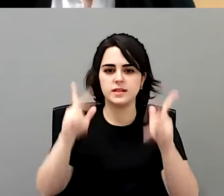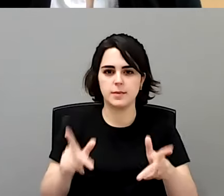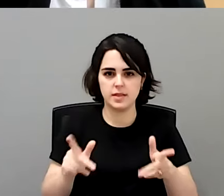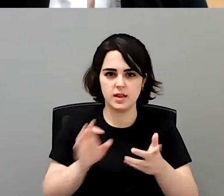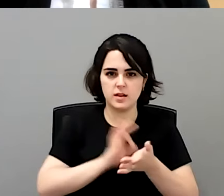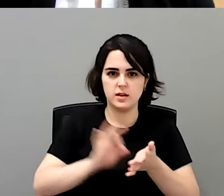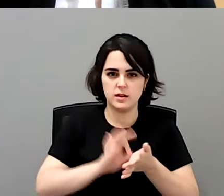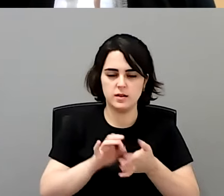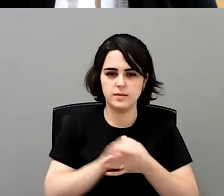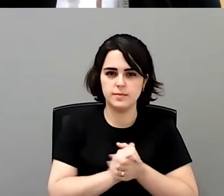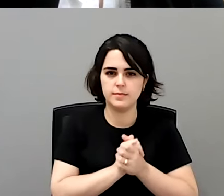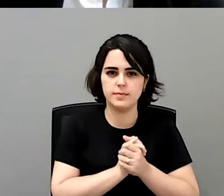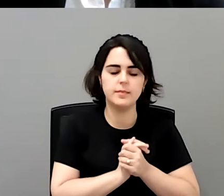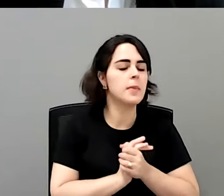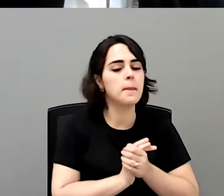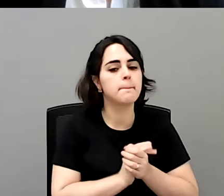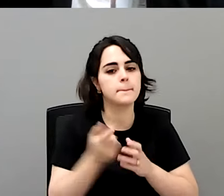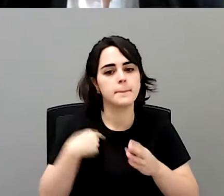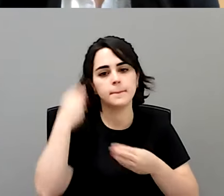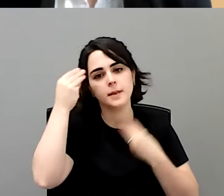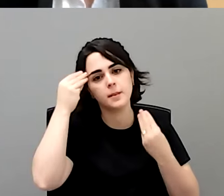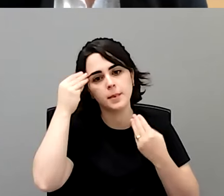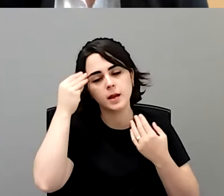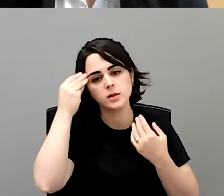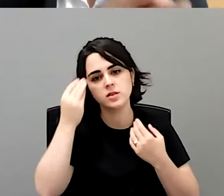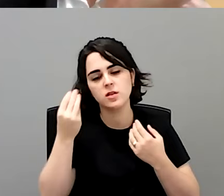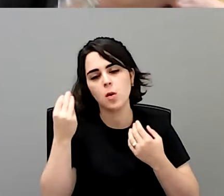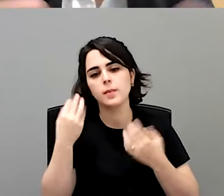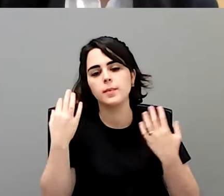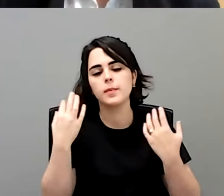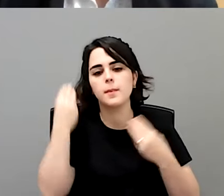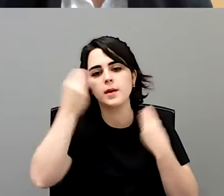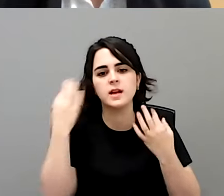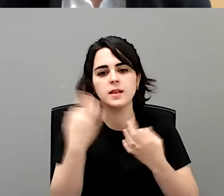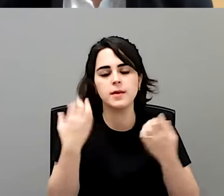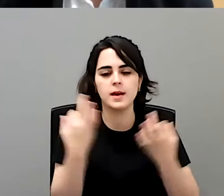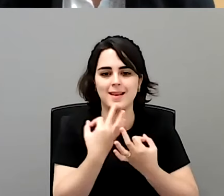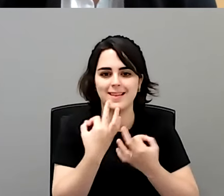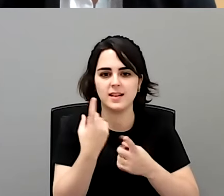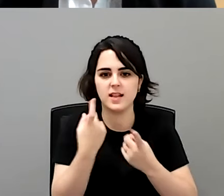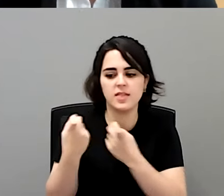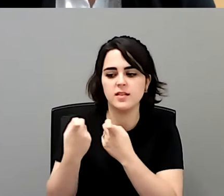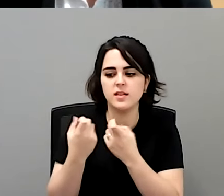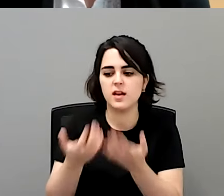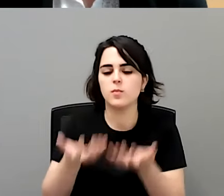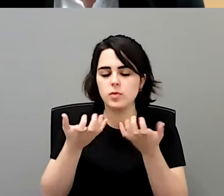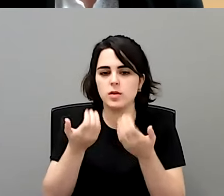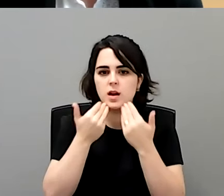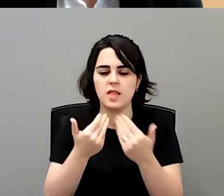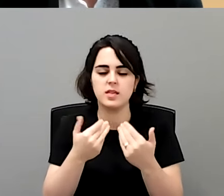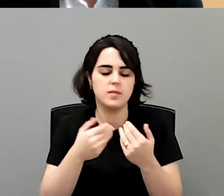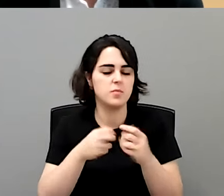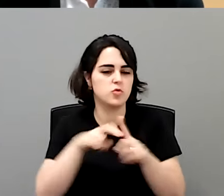ver, yo creo que lo que hay que pensar también es en las necesidades que se tiene en general,